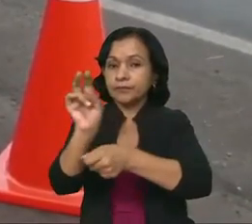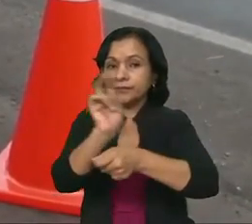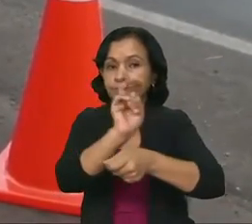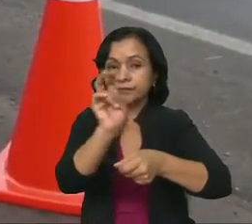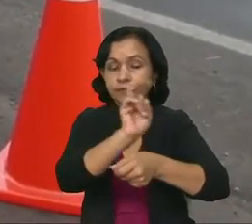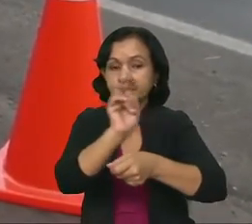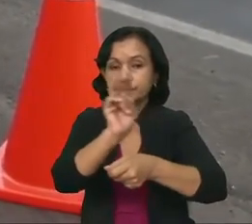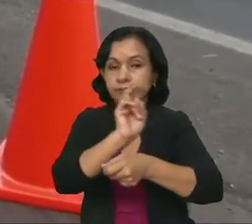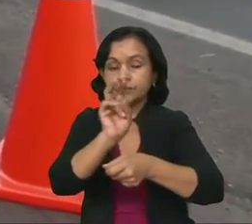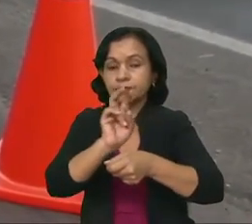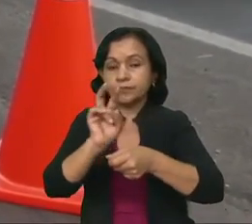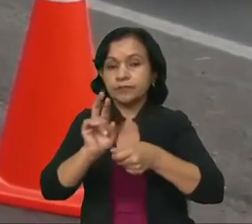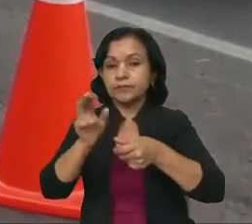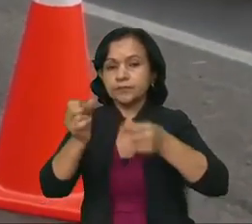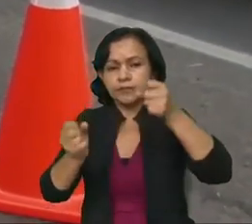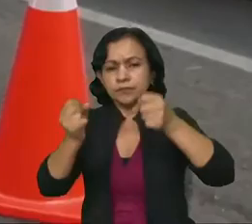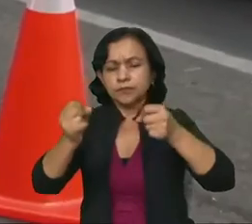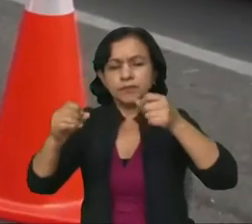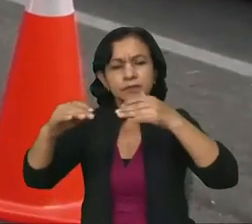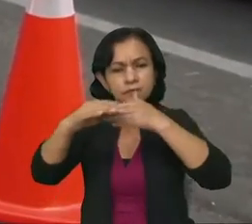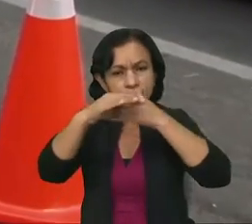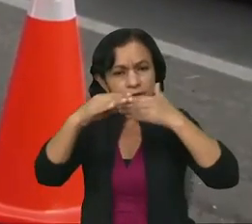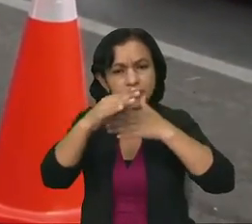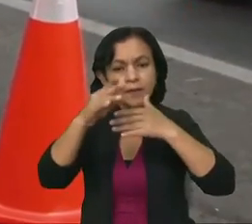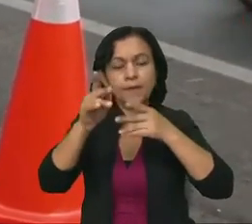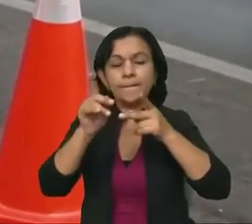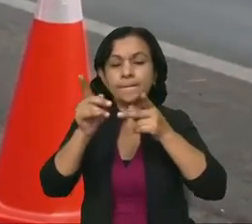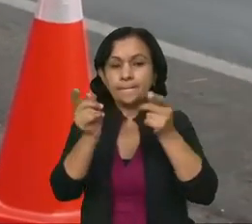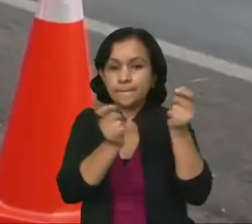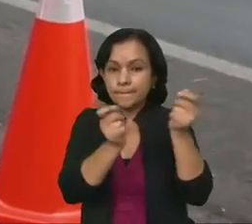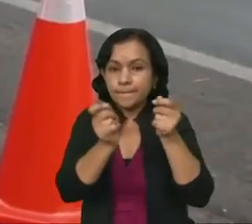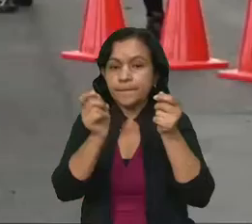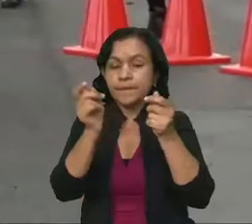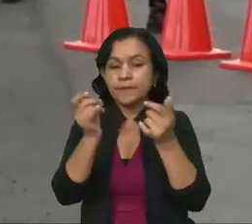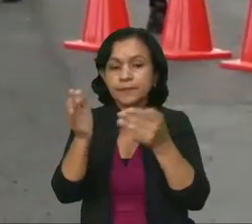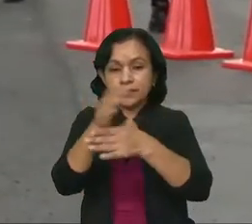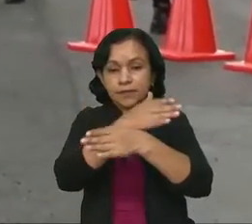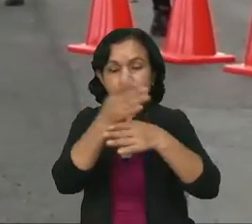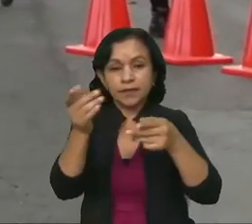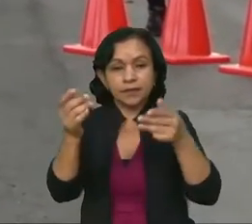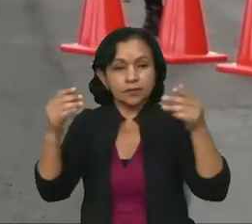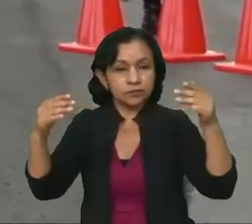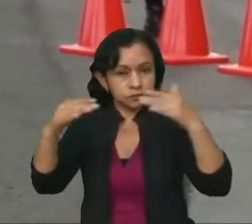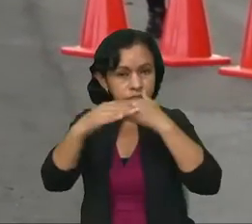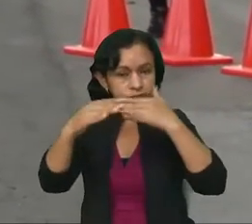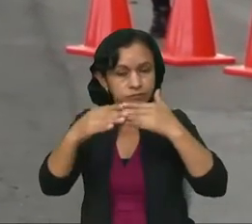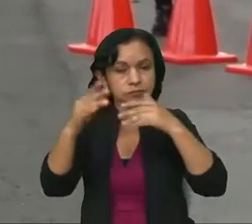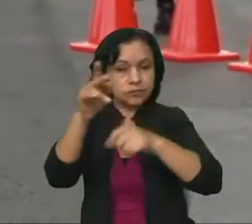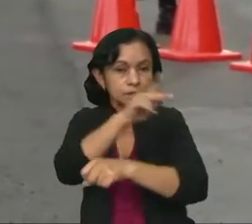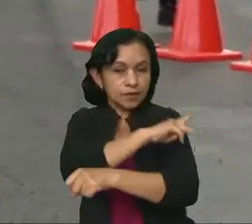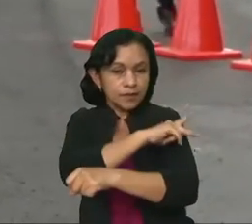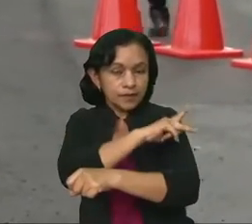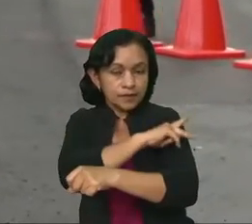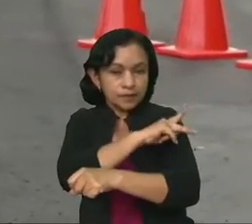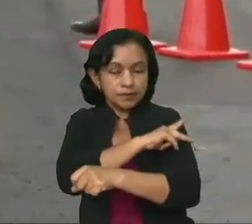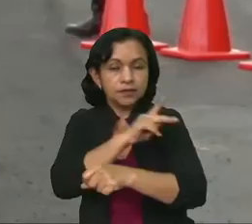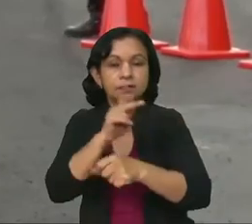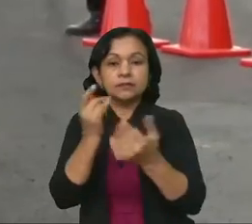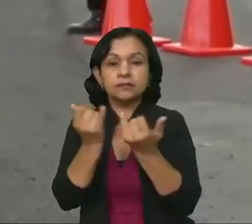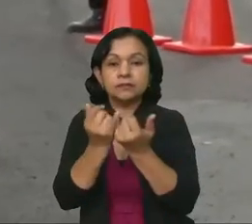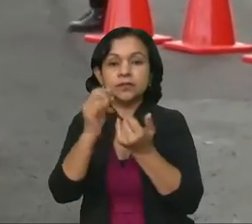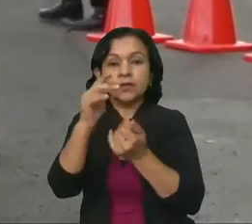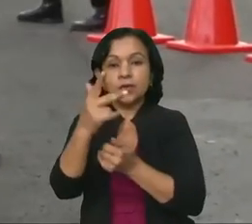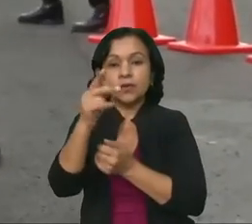el Rally Patrio y desarrolló planes de regulación operativa del tránsito. Igualmente, la Policía Nacional de Tránsito mantuvo presencia